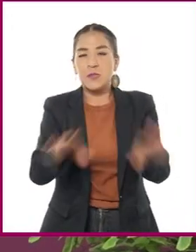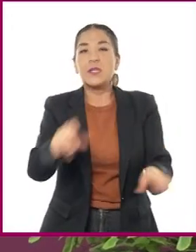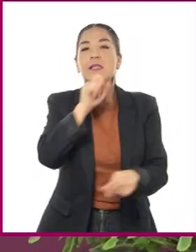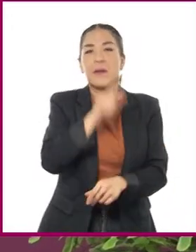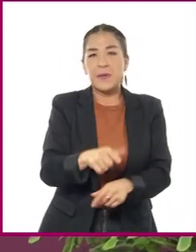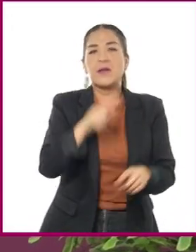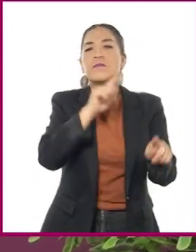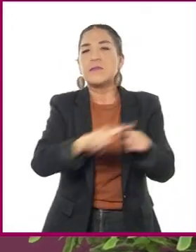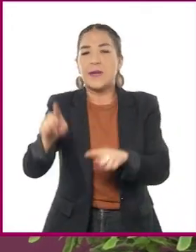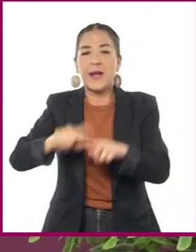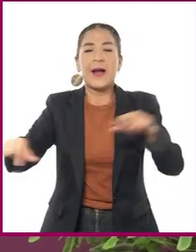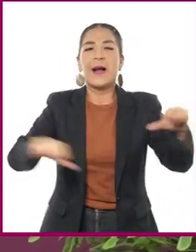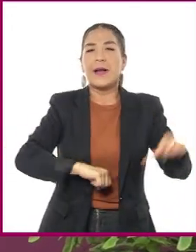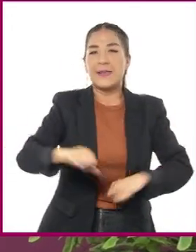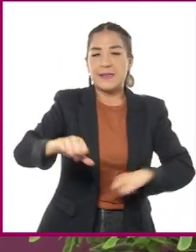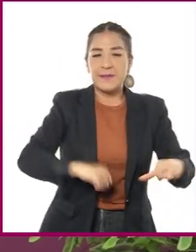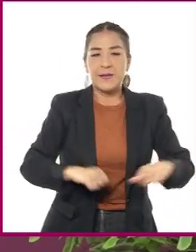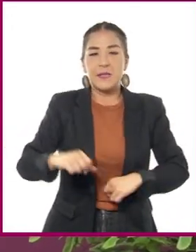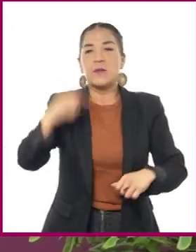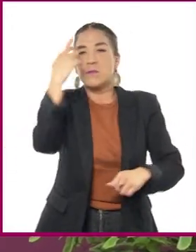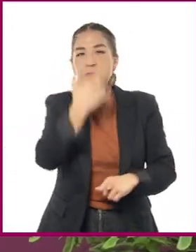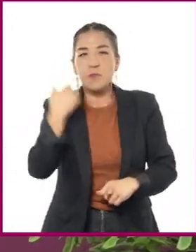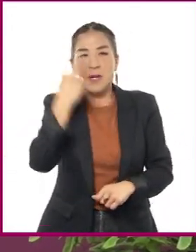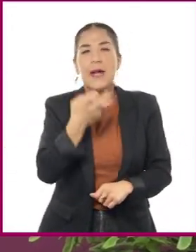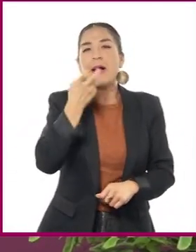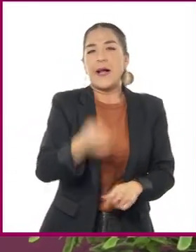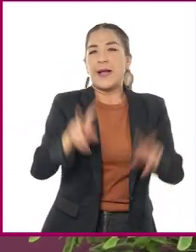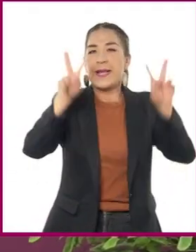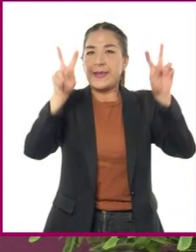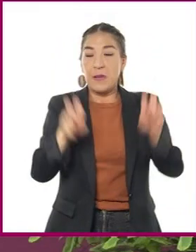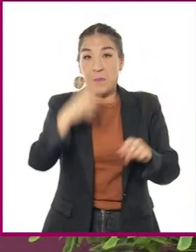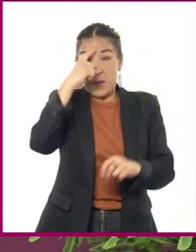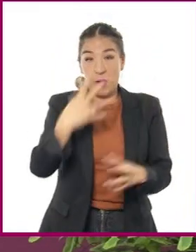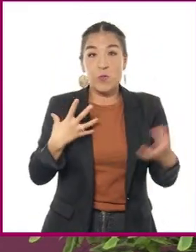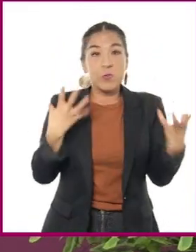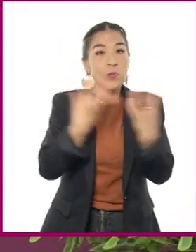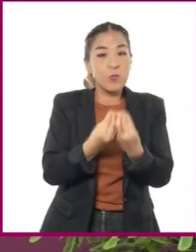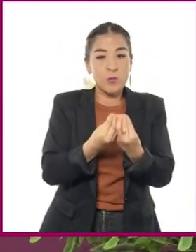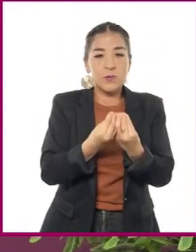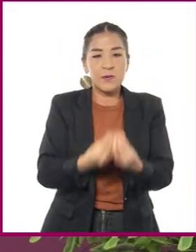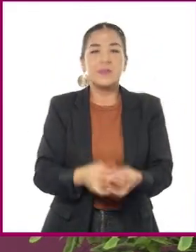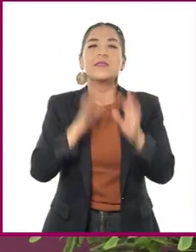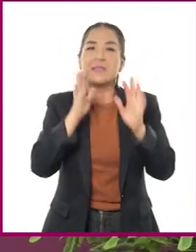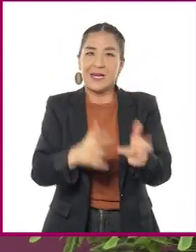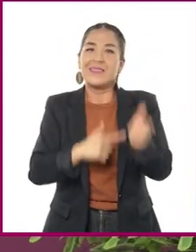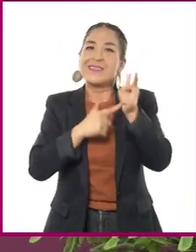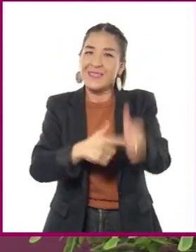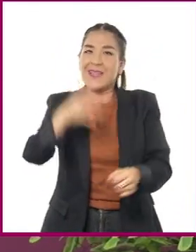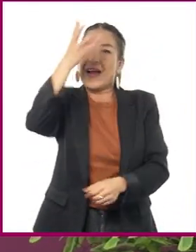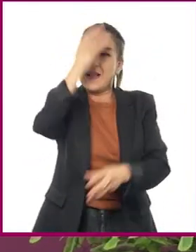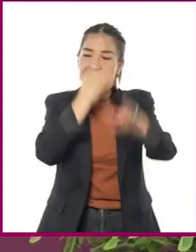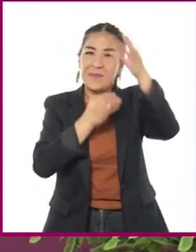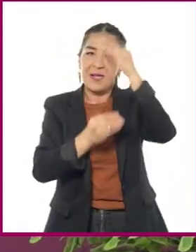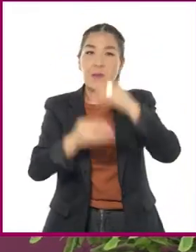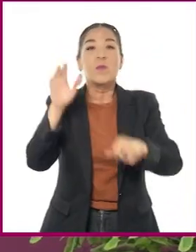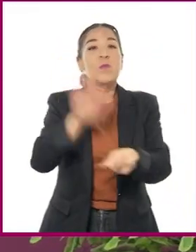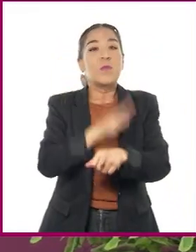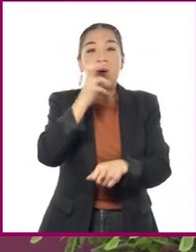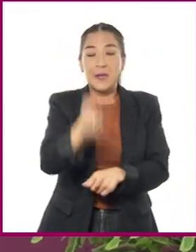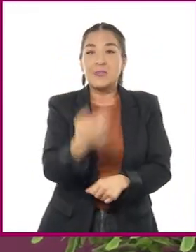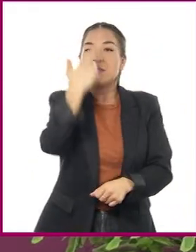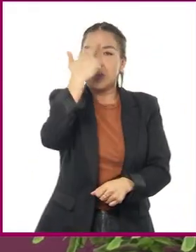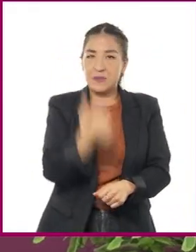desarrollar algunas actividades de análisis del tema para que juntas y juntos sigamos aprendiendo. Por ello,